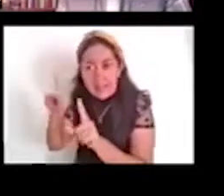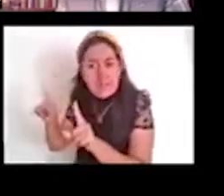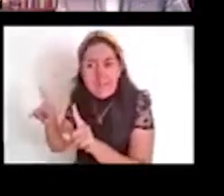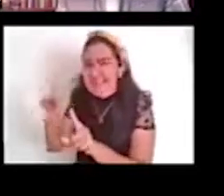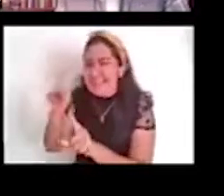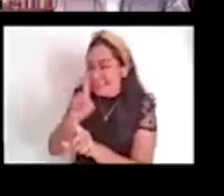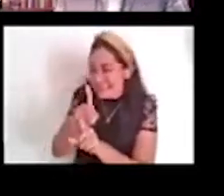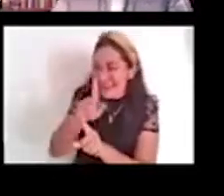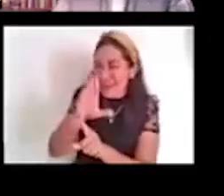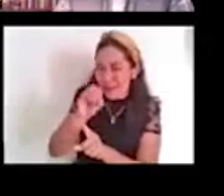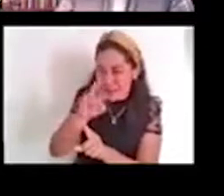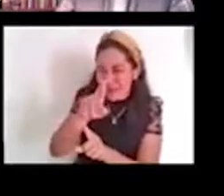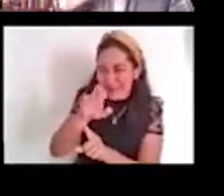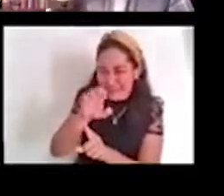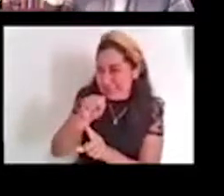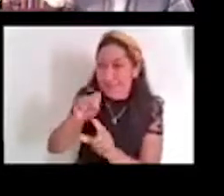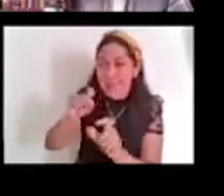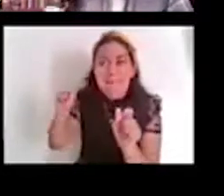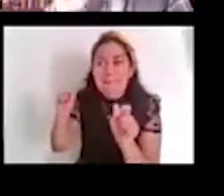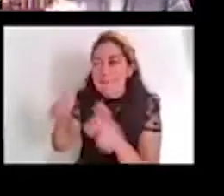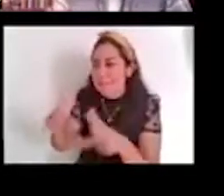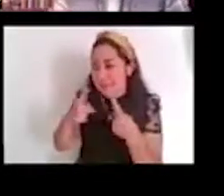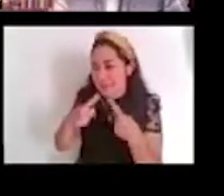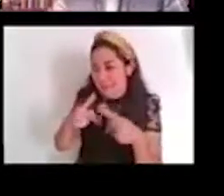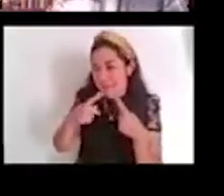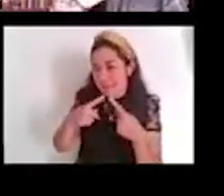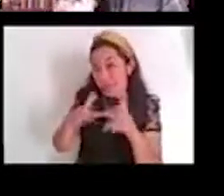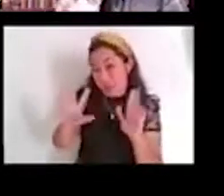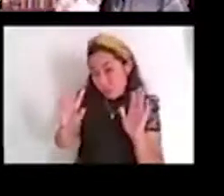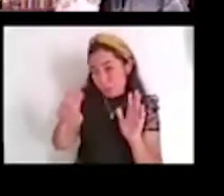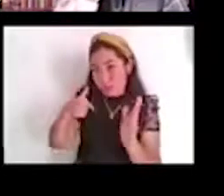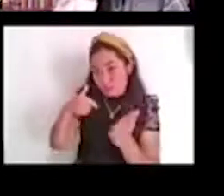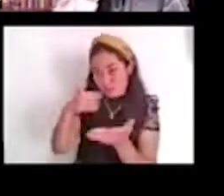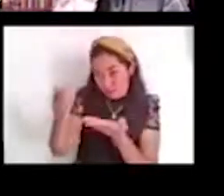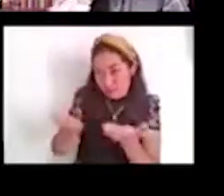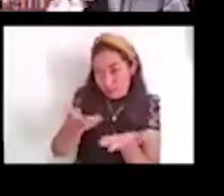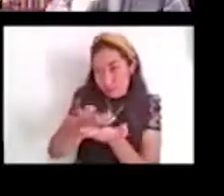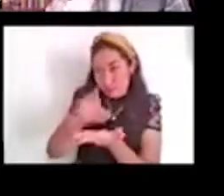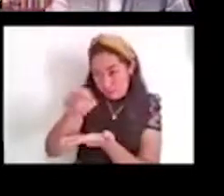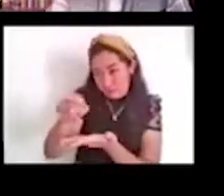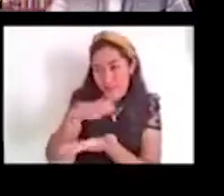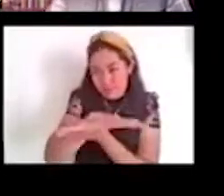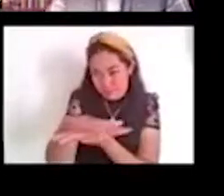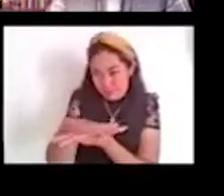mismo. En fin, no sugiero la lectura de Duverger.